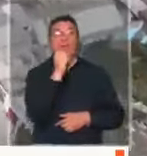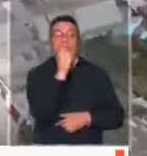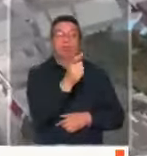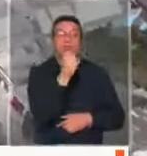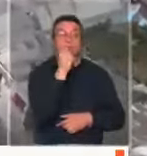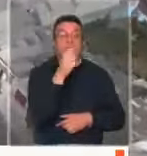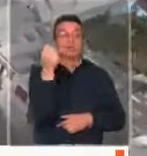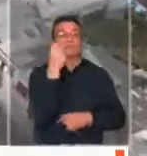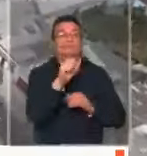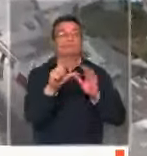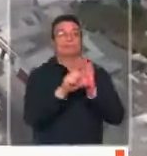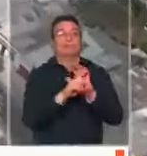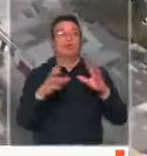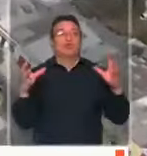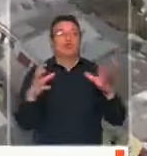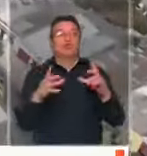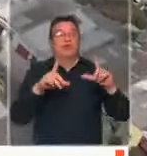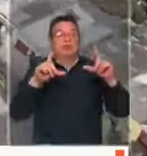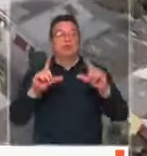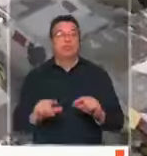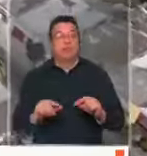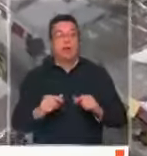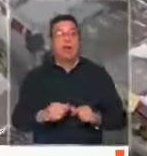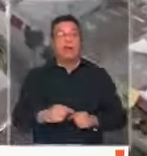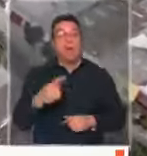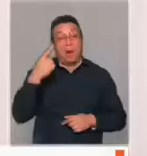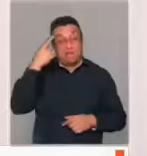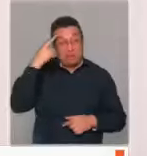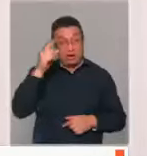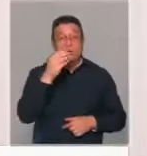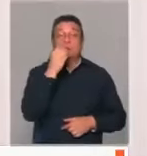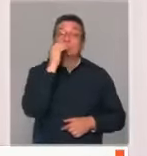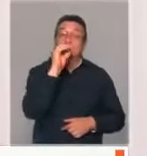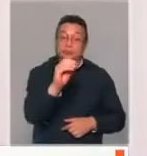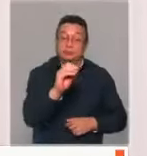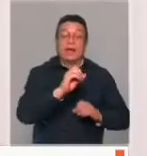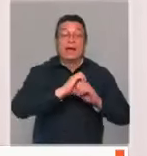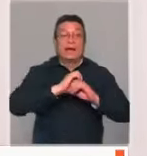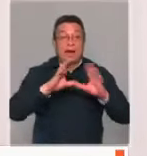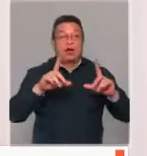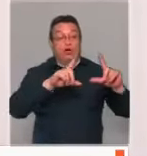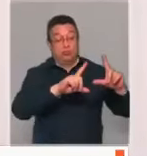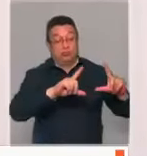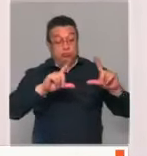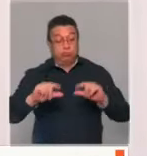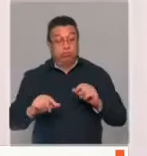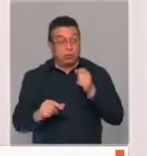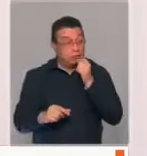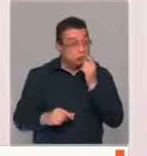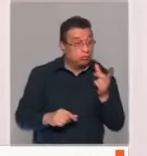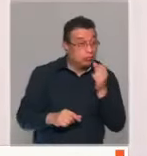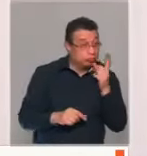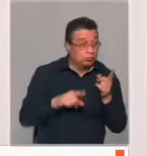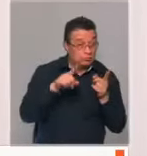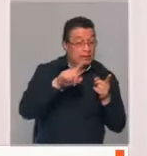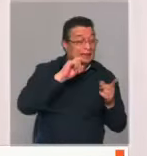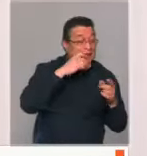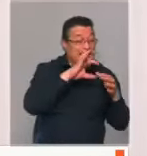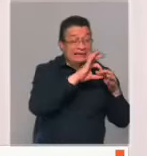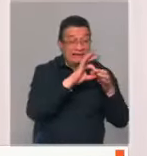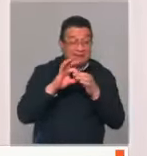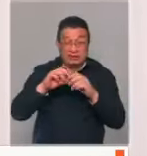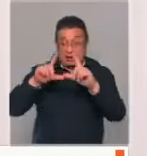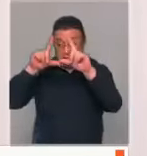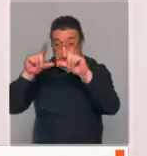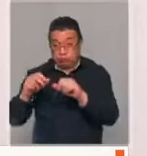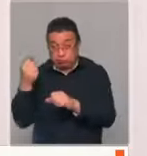por delitos violentos. Sin embargo, queremos ser enfáticos en que una disminución de las denuncias no significa necesariamente una disminución